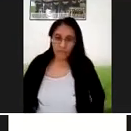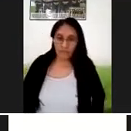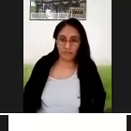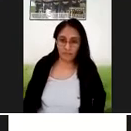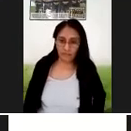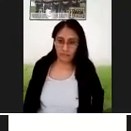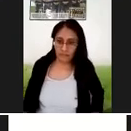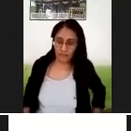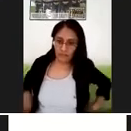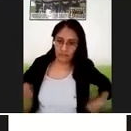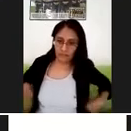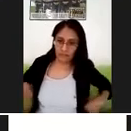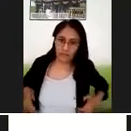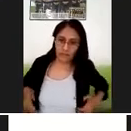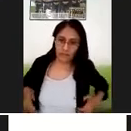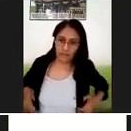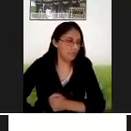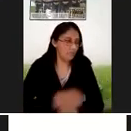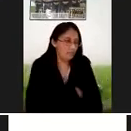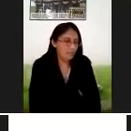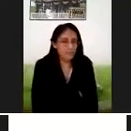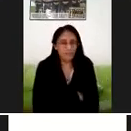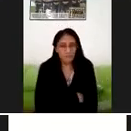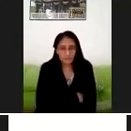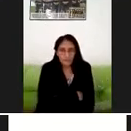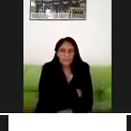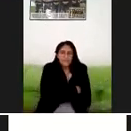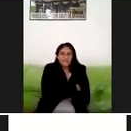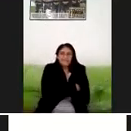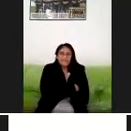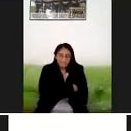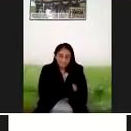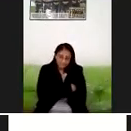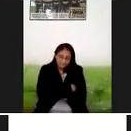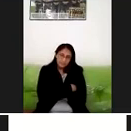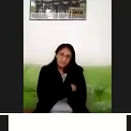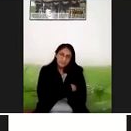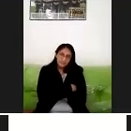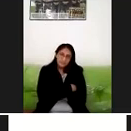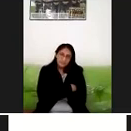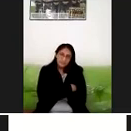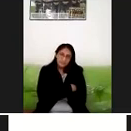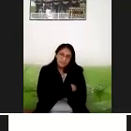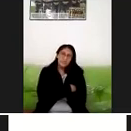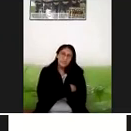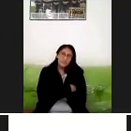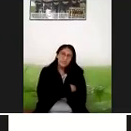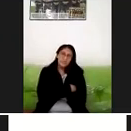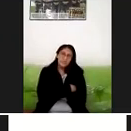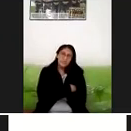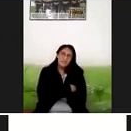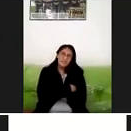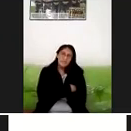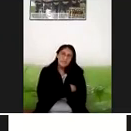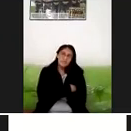tenemos la parte del endometrio, miometrio y perimetrio. Son 3 capas más que